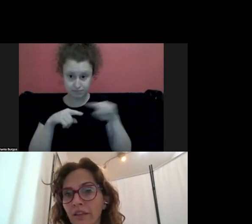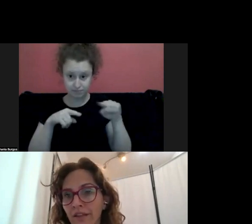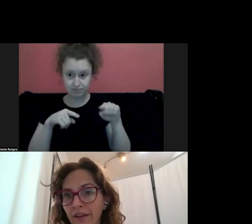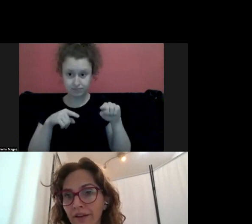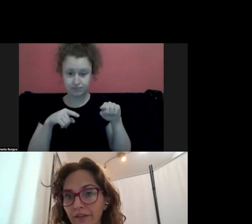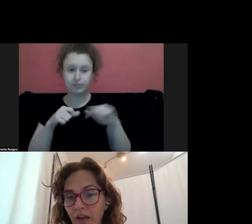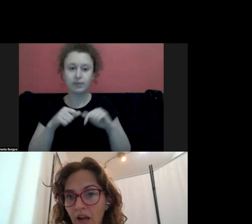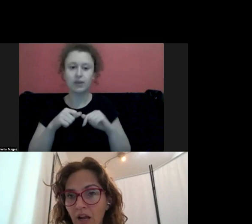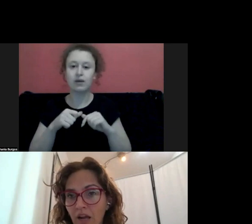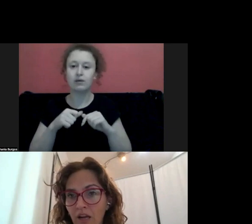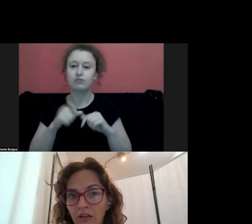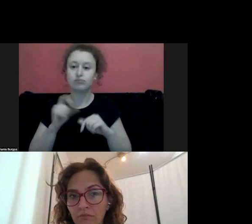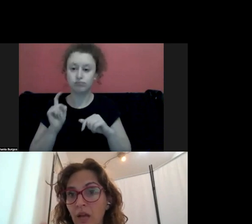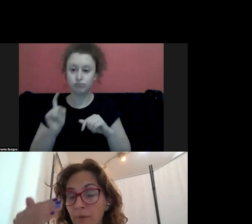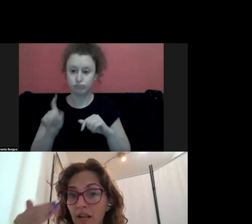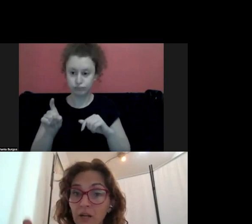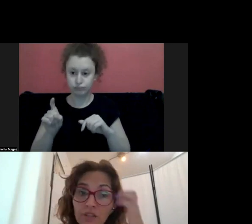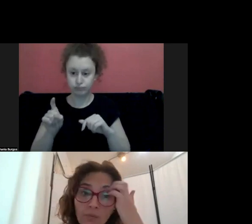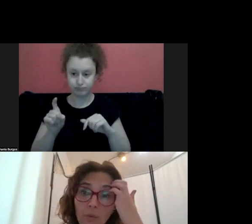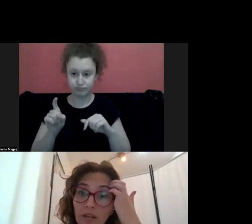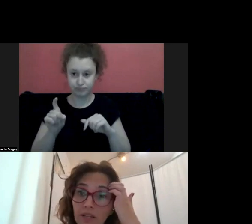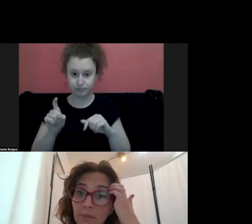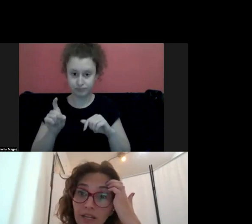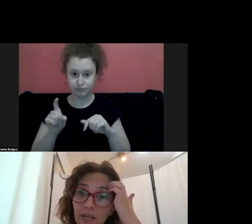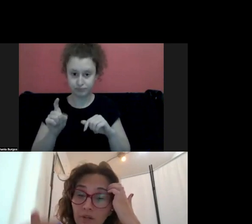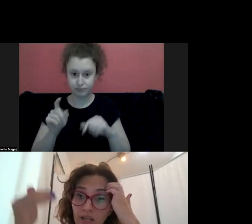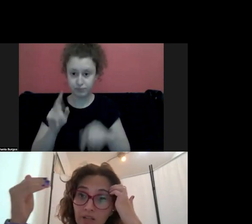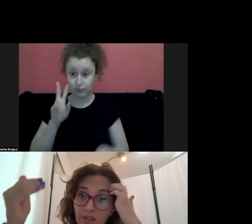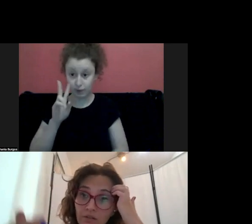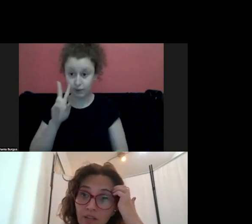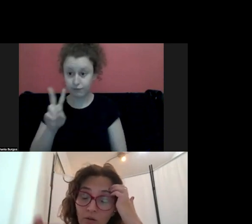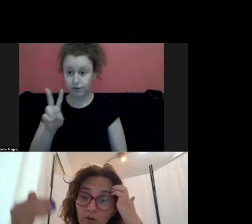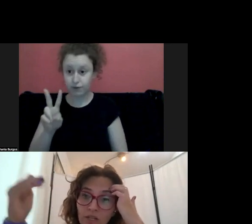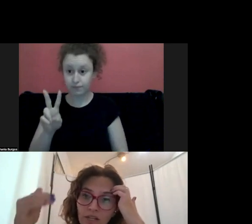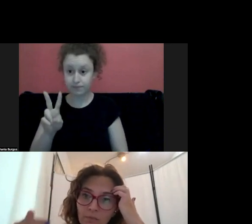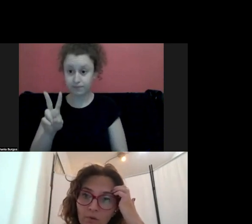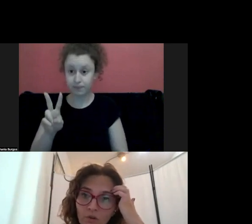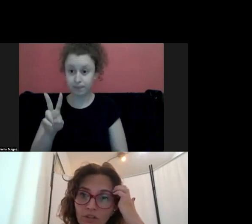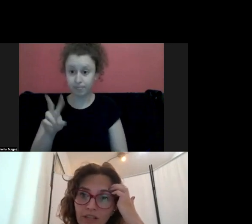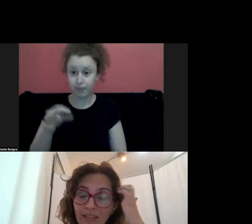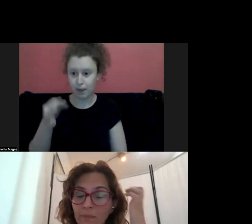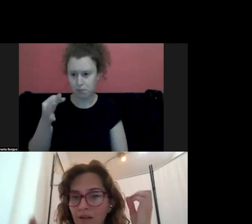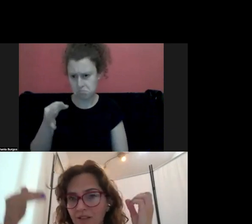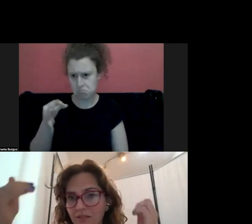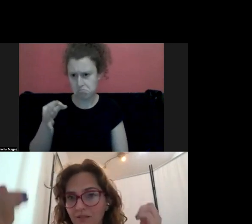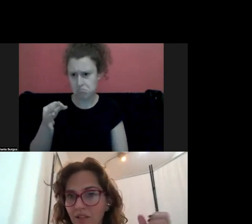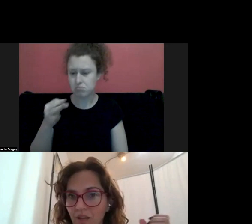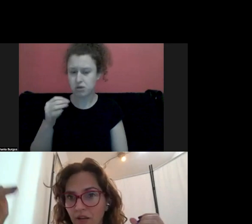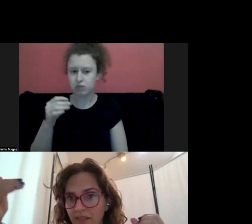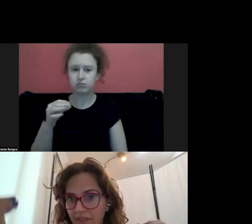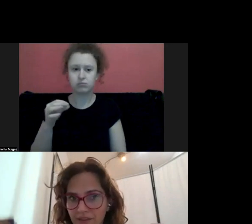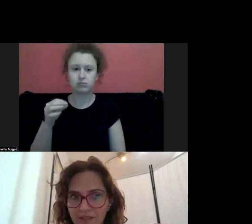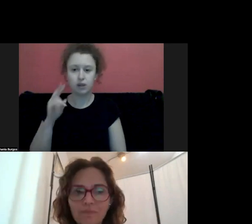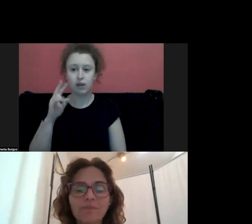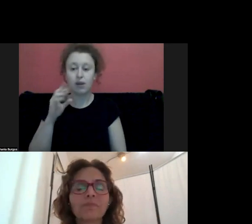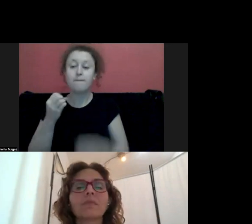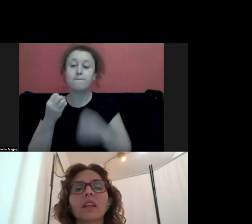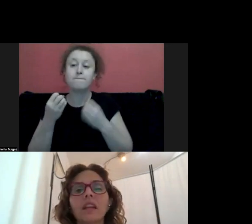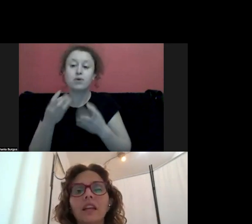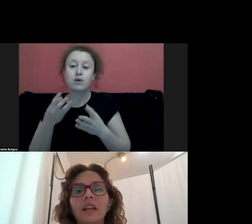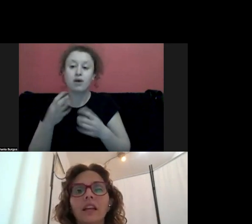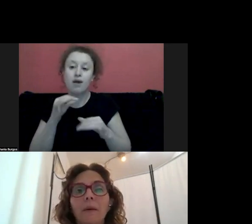podéis acceder a mirarlo. Está muy bien esta página porque además te lo explica por etapas, por edades.